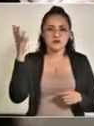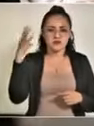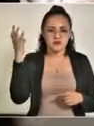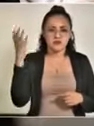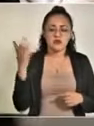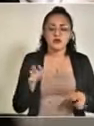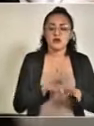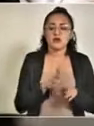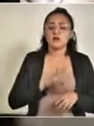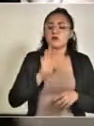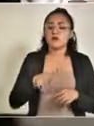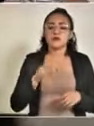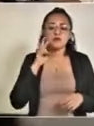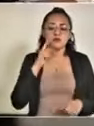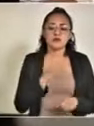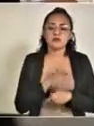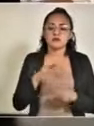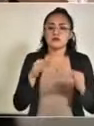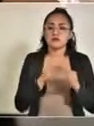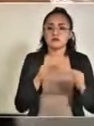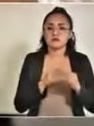encontrados fallecidos en domicilio.